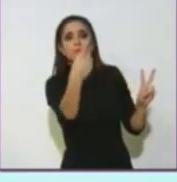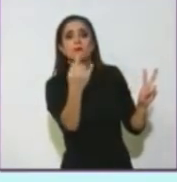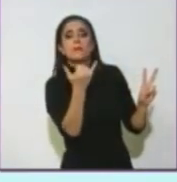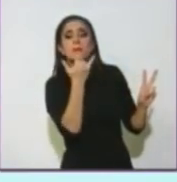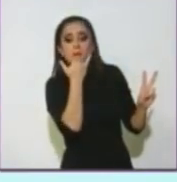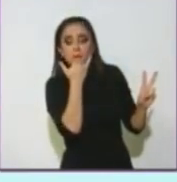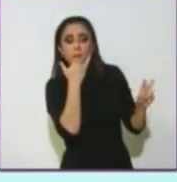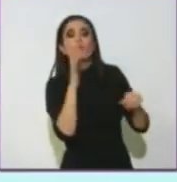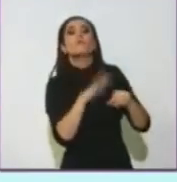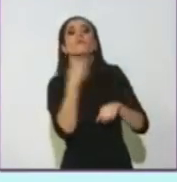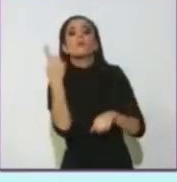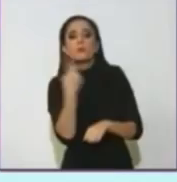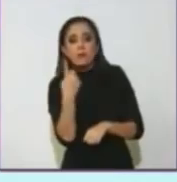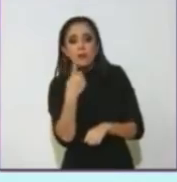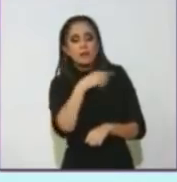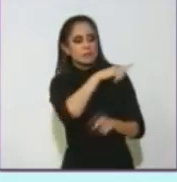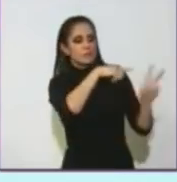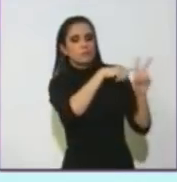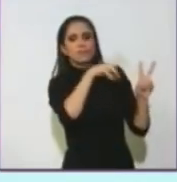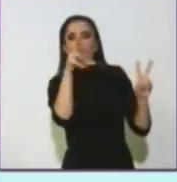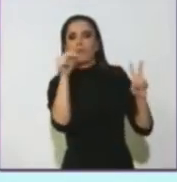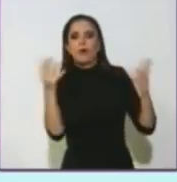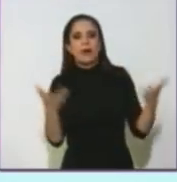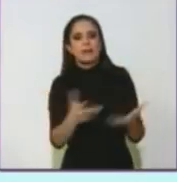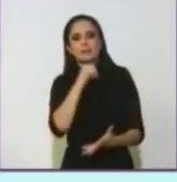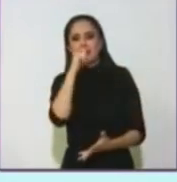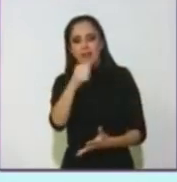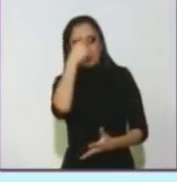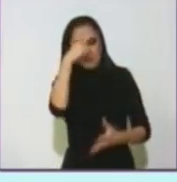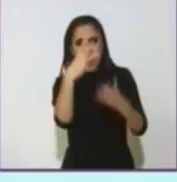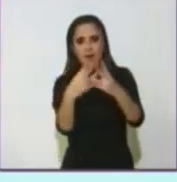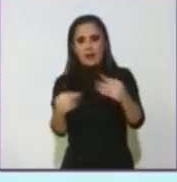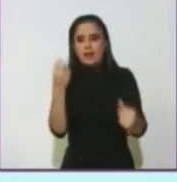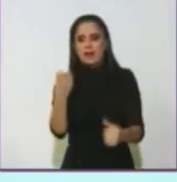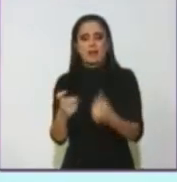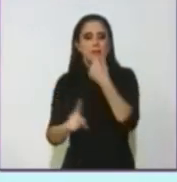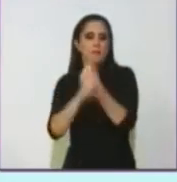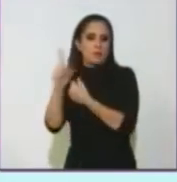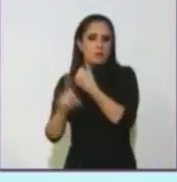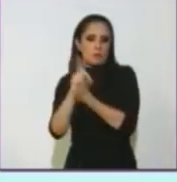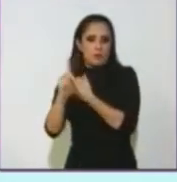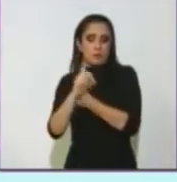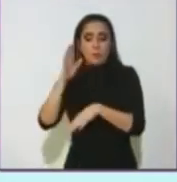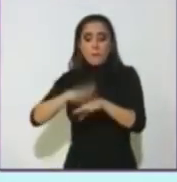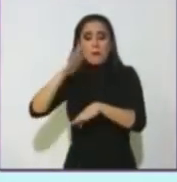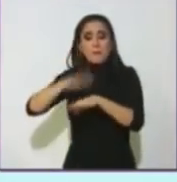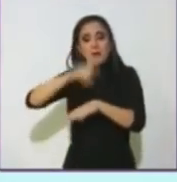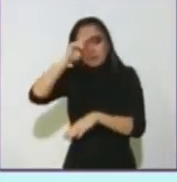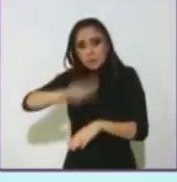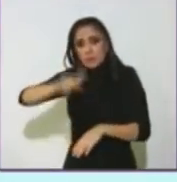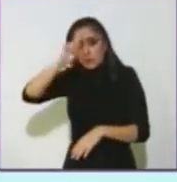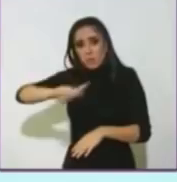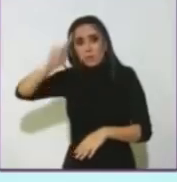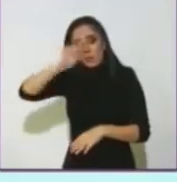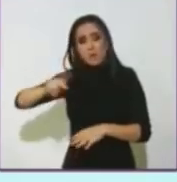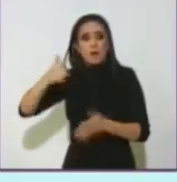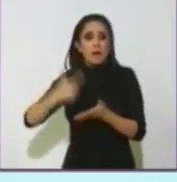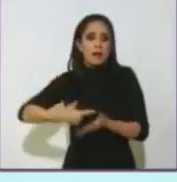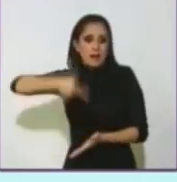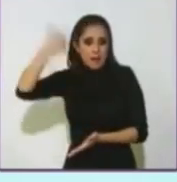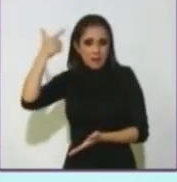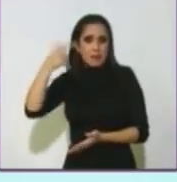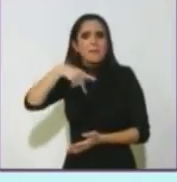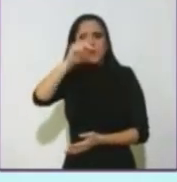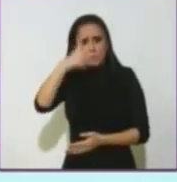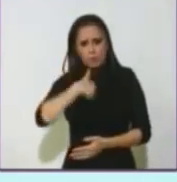porque no han hecho nada por resolver este problema que se sigue agravando pero yo tengo la